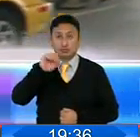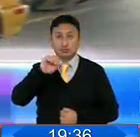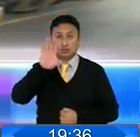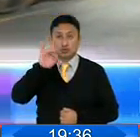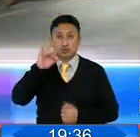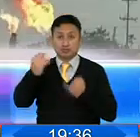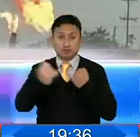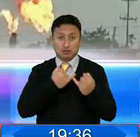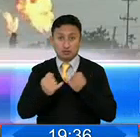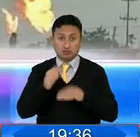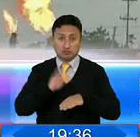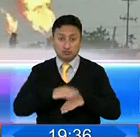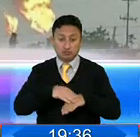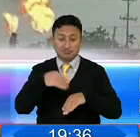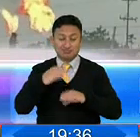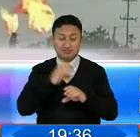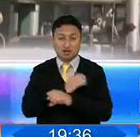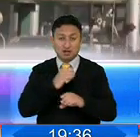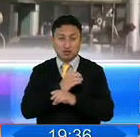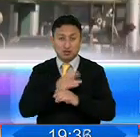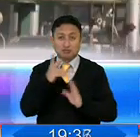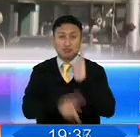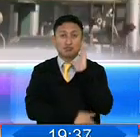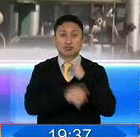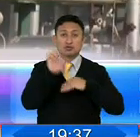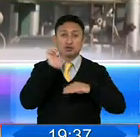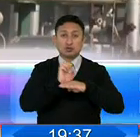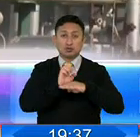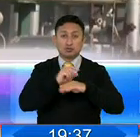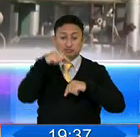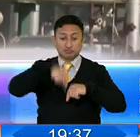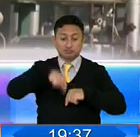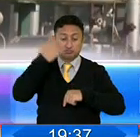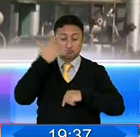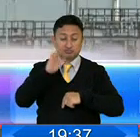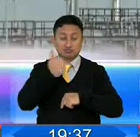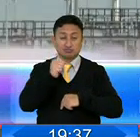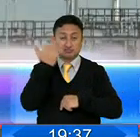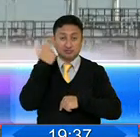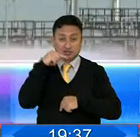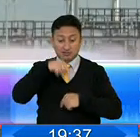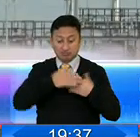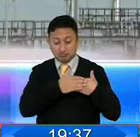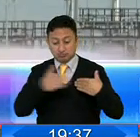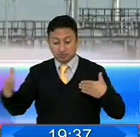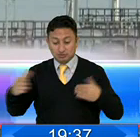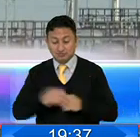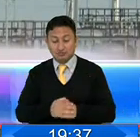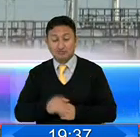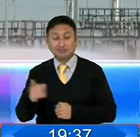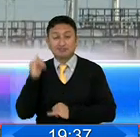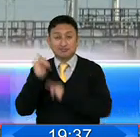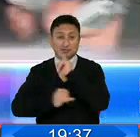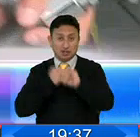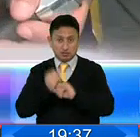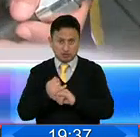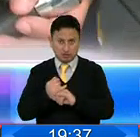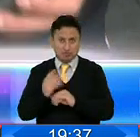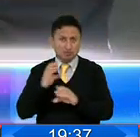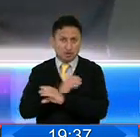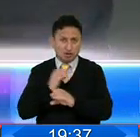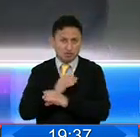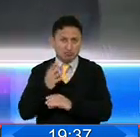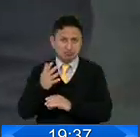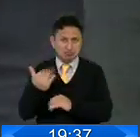$1.08. Esto debido al cálculo que realiza Petroecuador durante los primeros 10 días del mes en base a las estimaciones